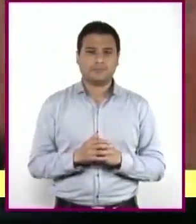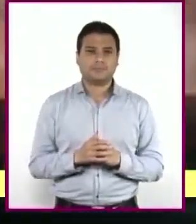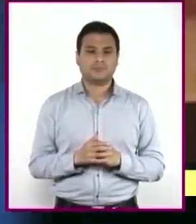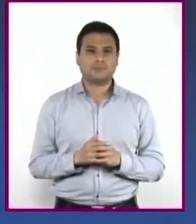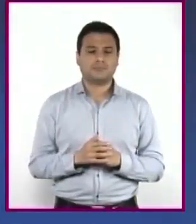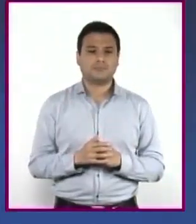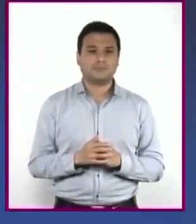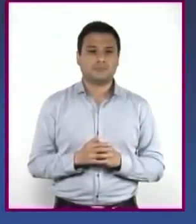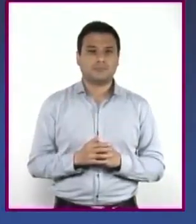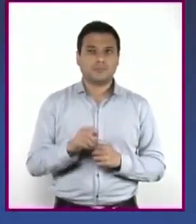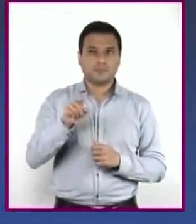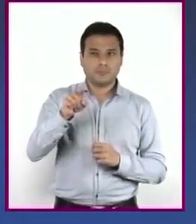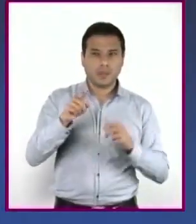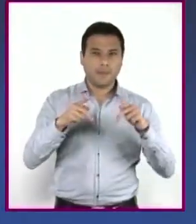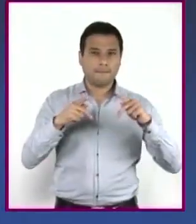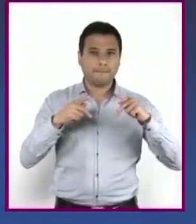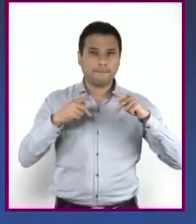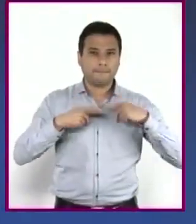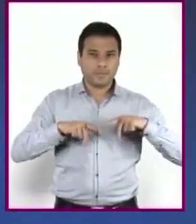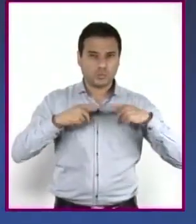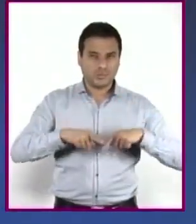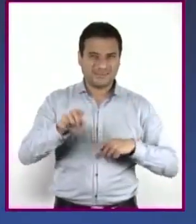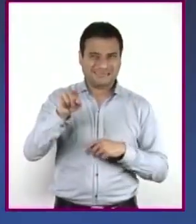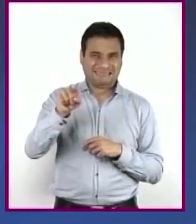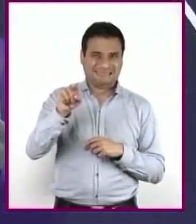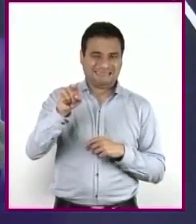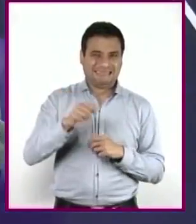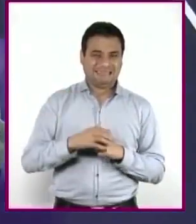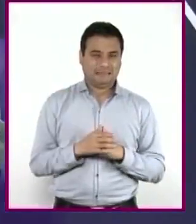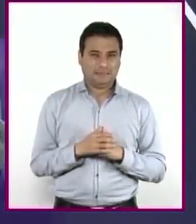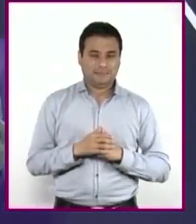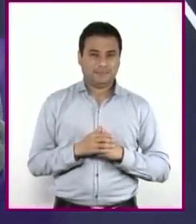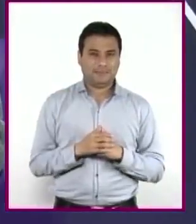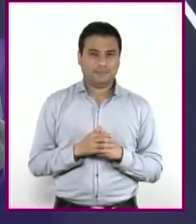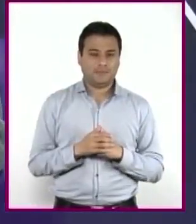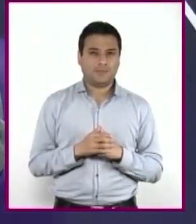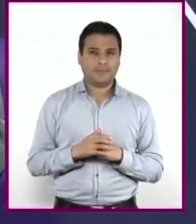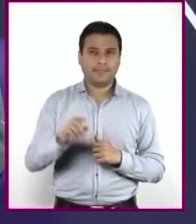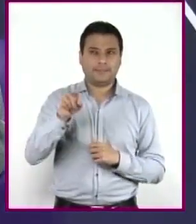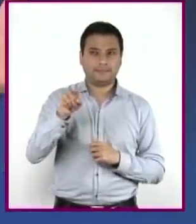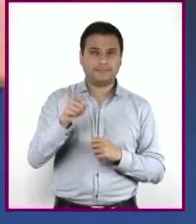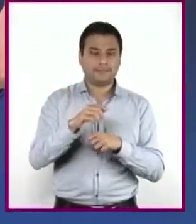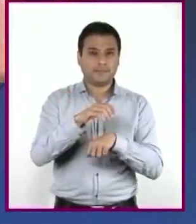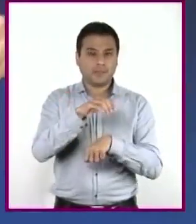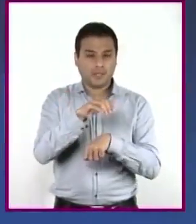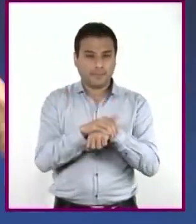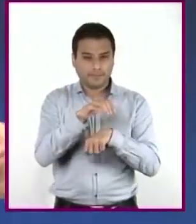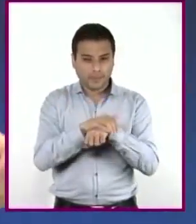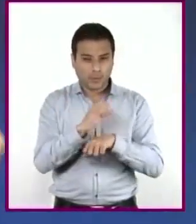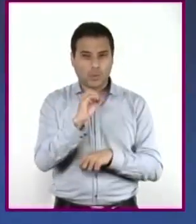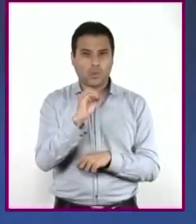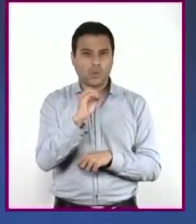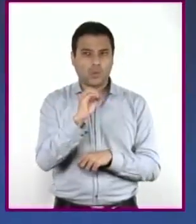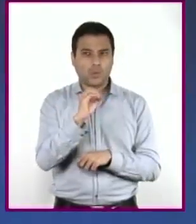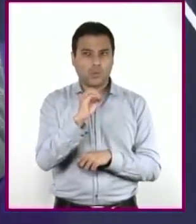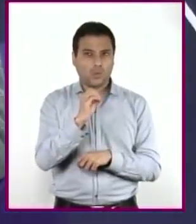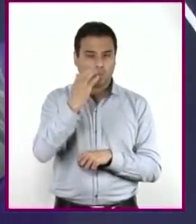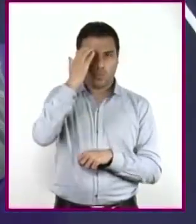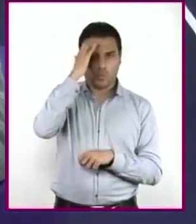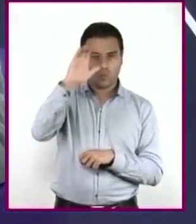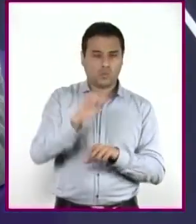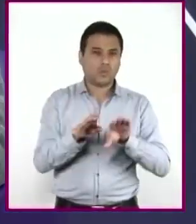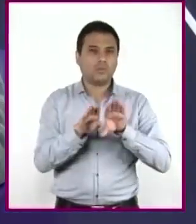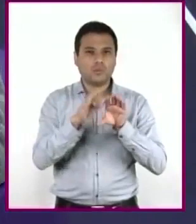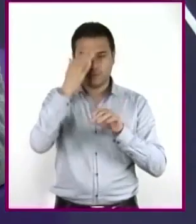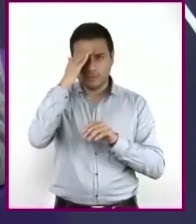podríamos darnos cuenta que la otra persona del otro lado de la pantalla es amigo o no es amigo? Pues